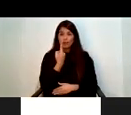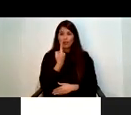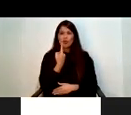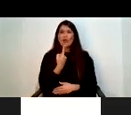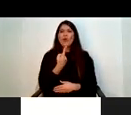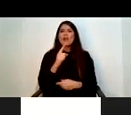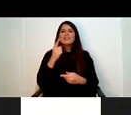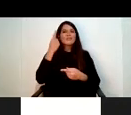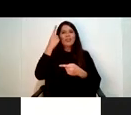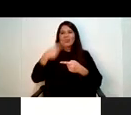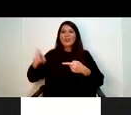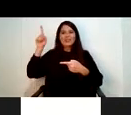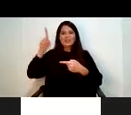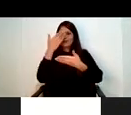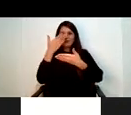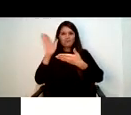descartar